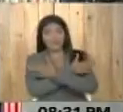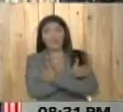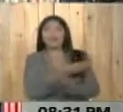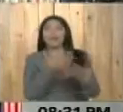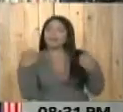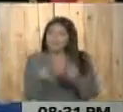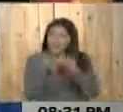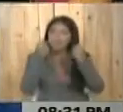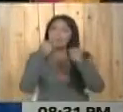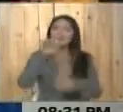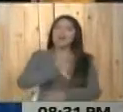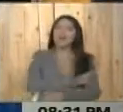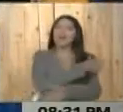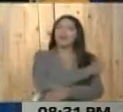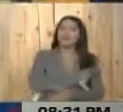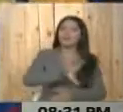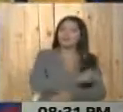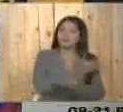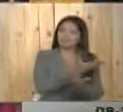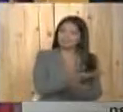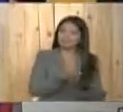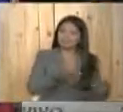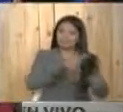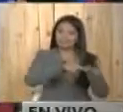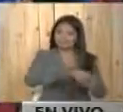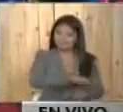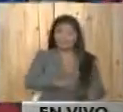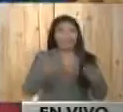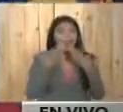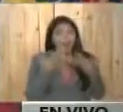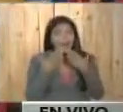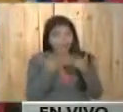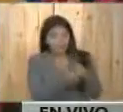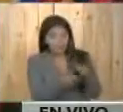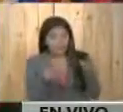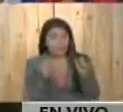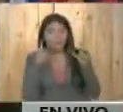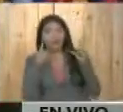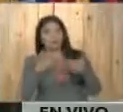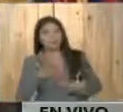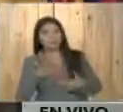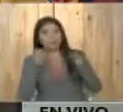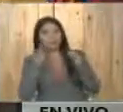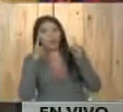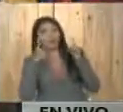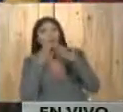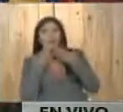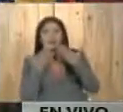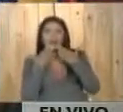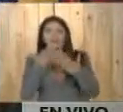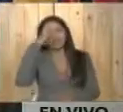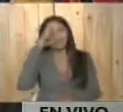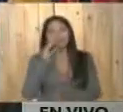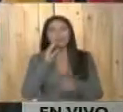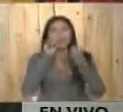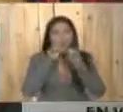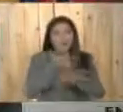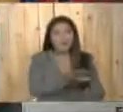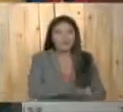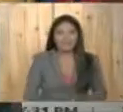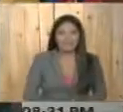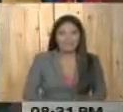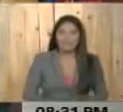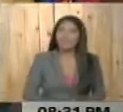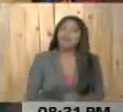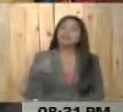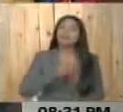la canción necesaria. Gracias por esta sorpresa. Bueno, que Dios los bendiga, pues. ¿Qué más tiene